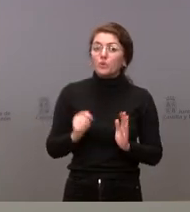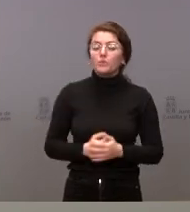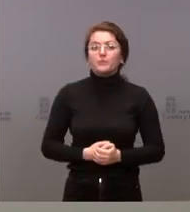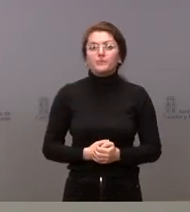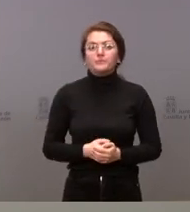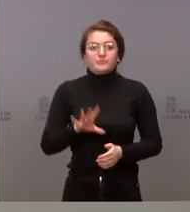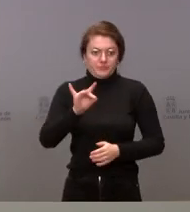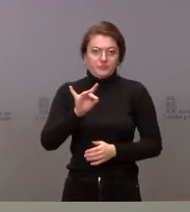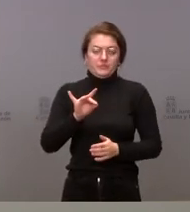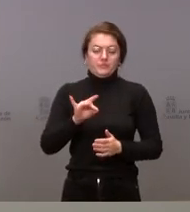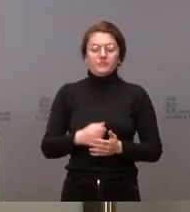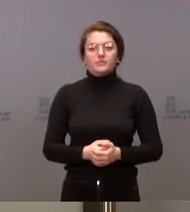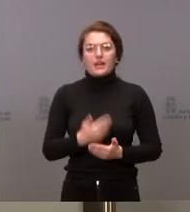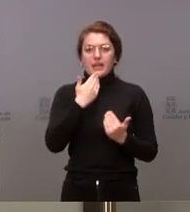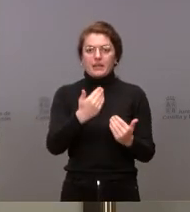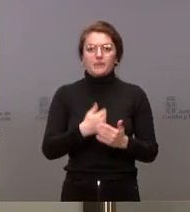gracias